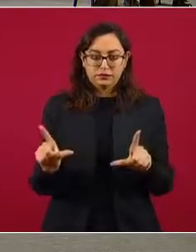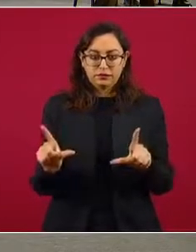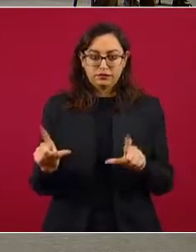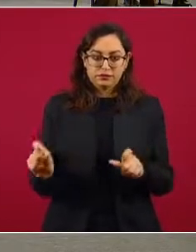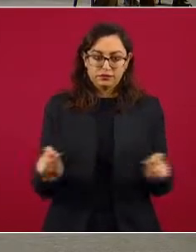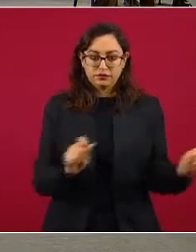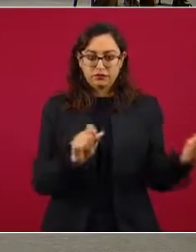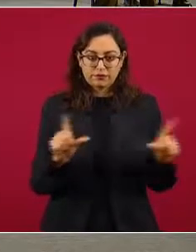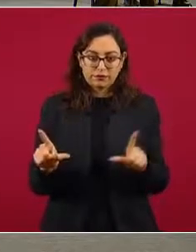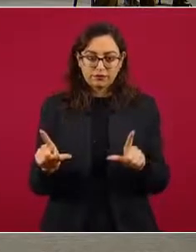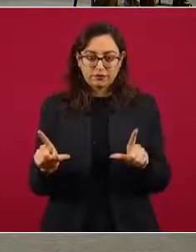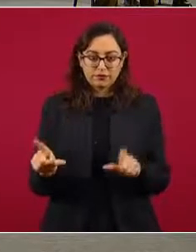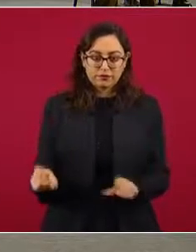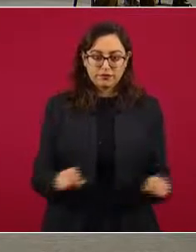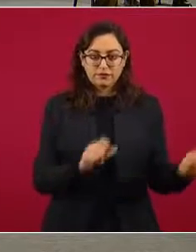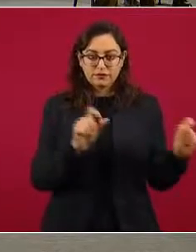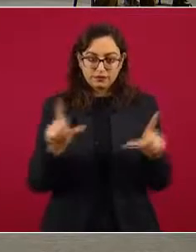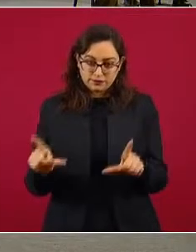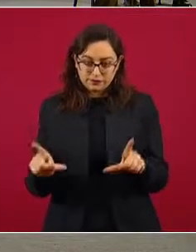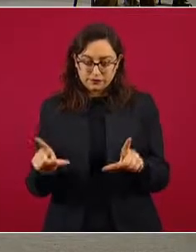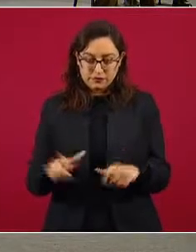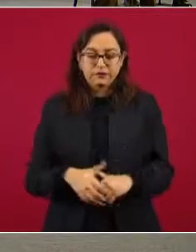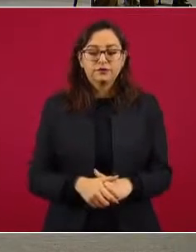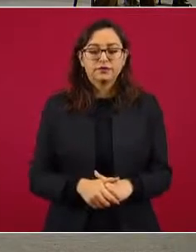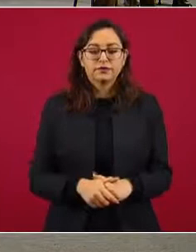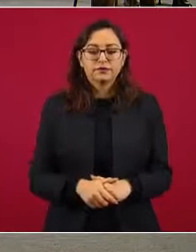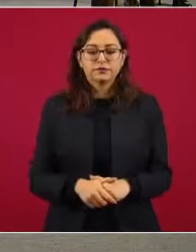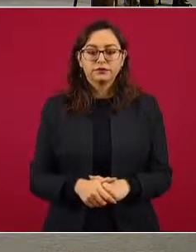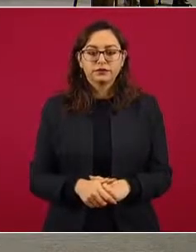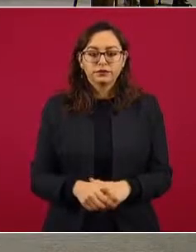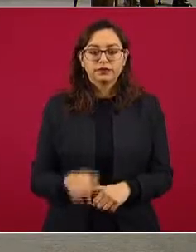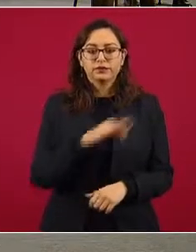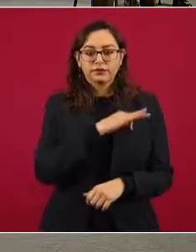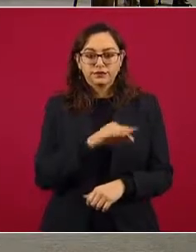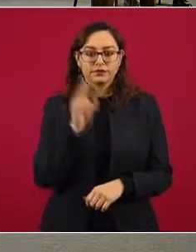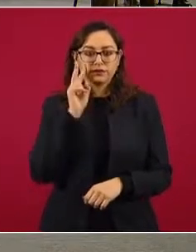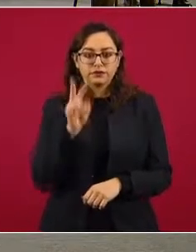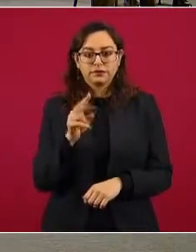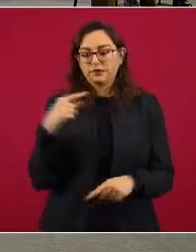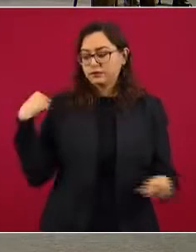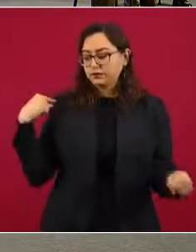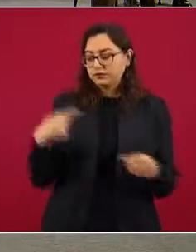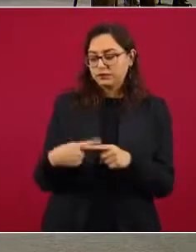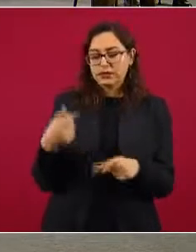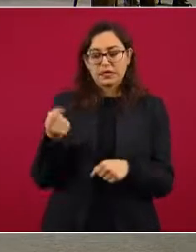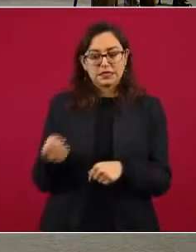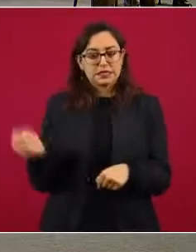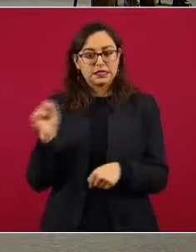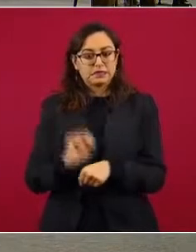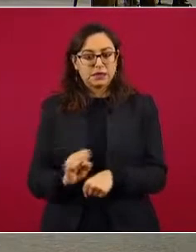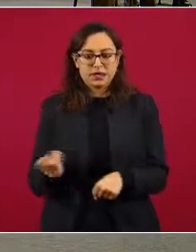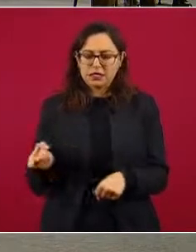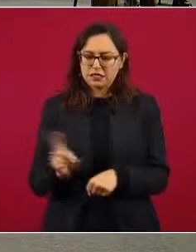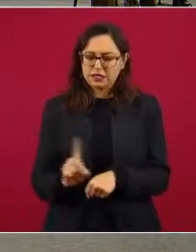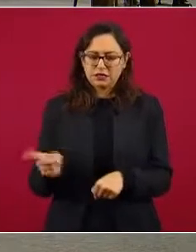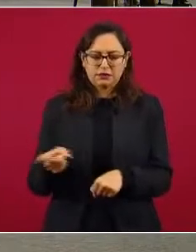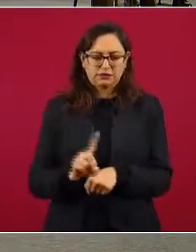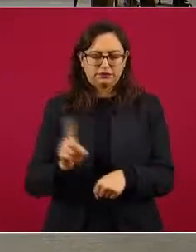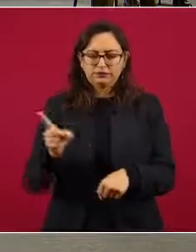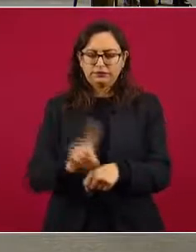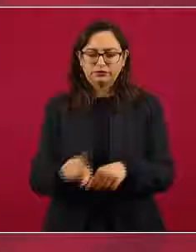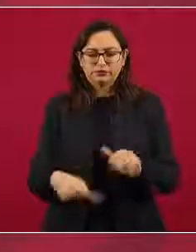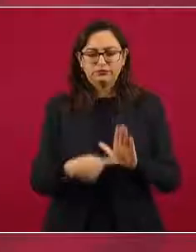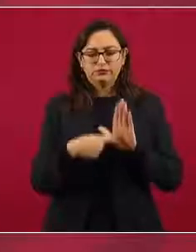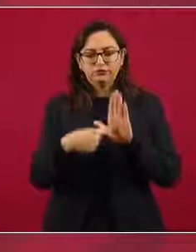siguiente y la siguiente. En esta curva epidémica de agregación semanal que presentamos todos los días, monitoreamos uno de